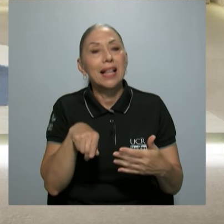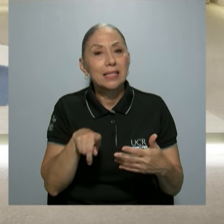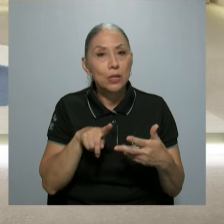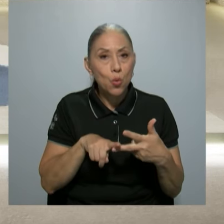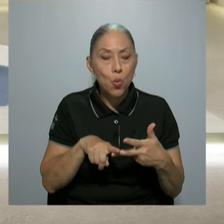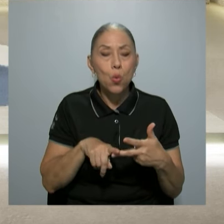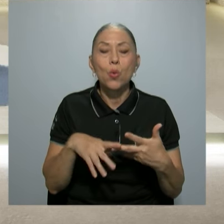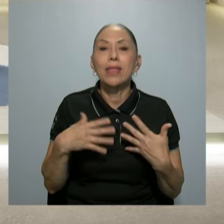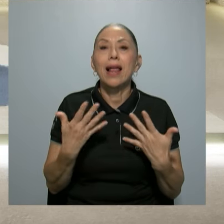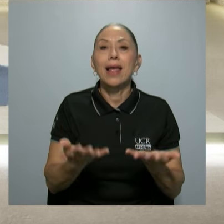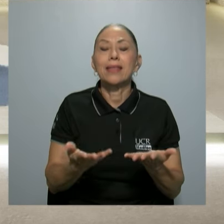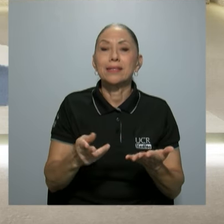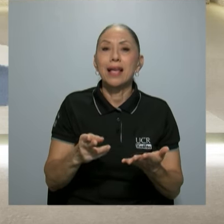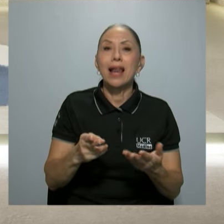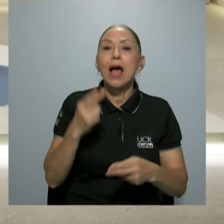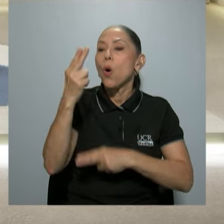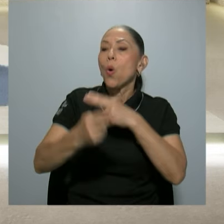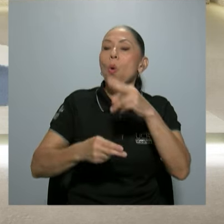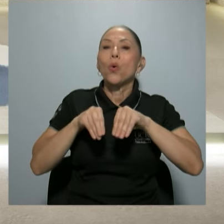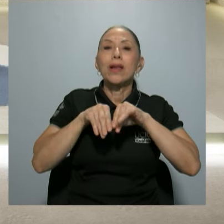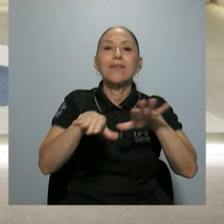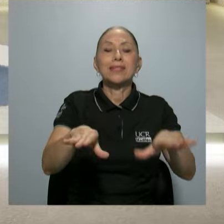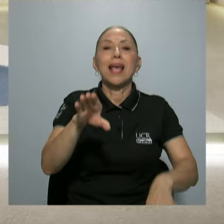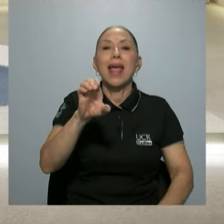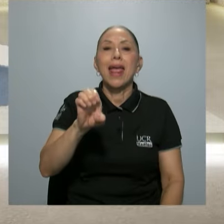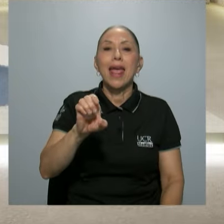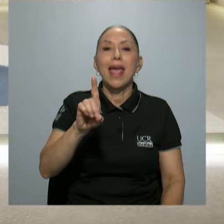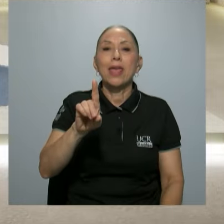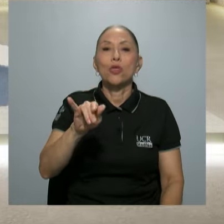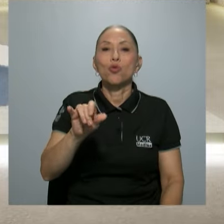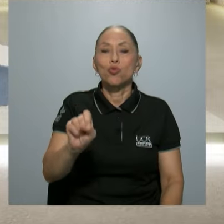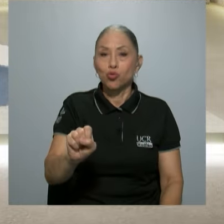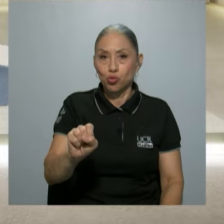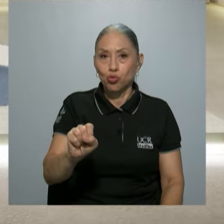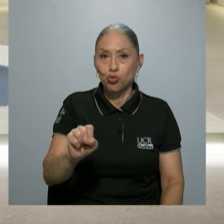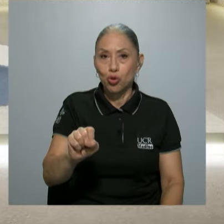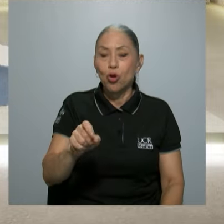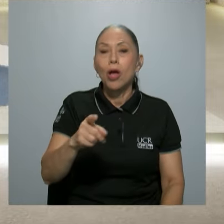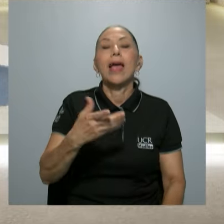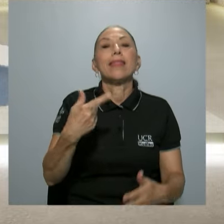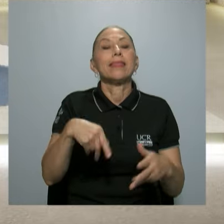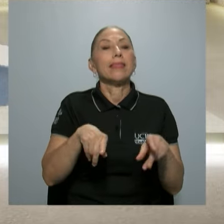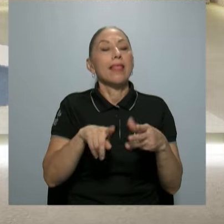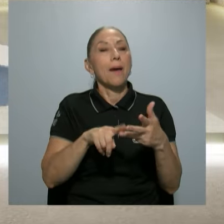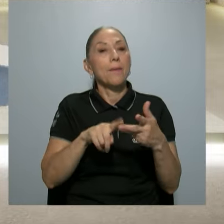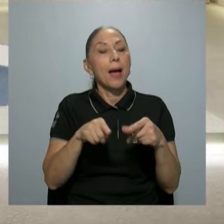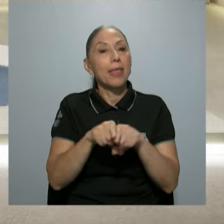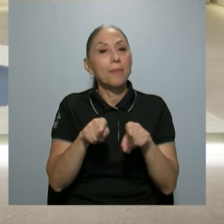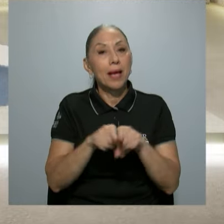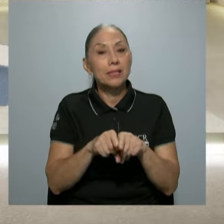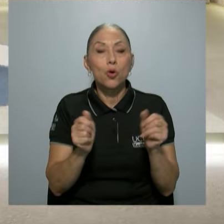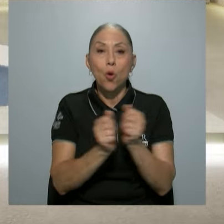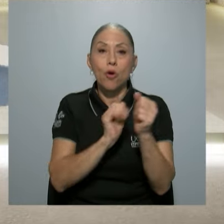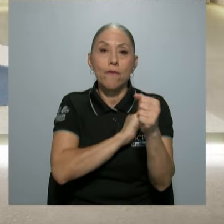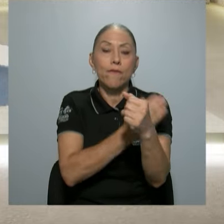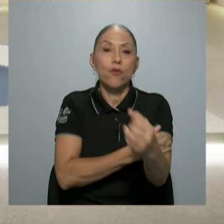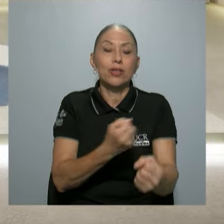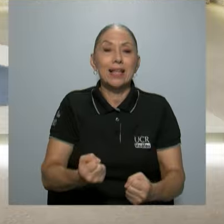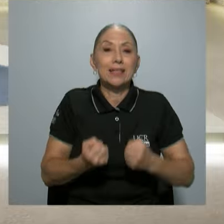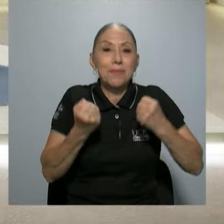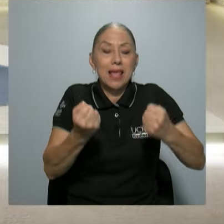acción va con la universalización del EDUS. Vamos con esa política. Vamos además con el fortalecimiento de